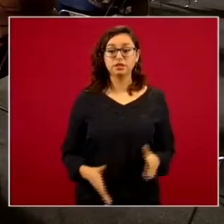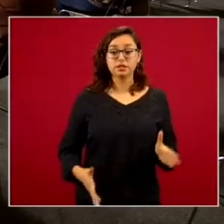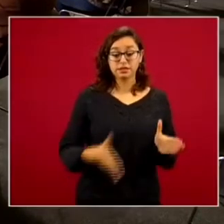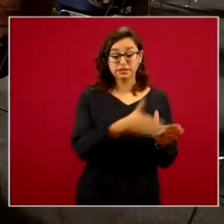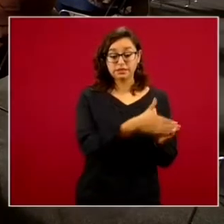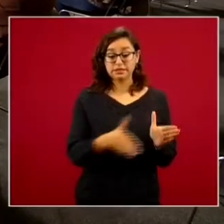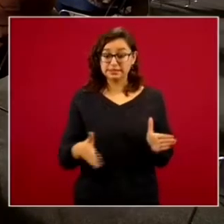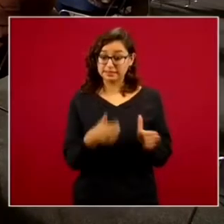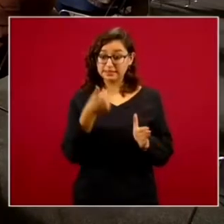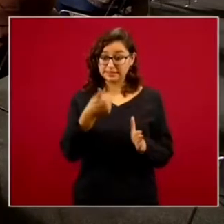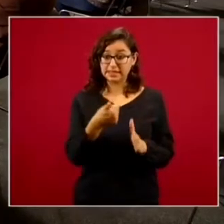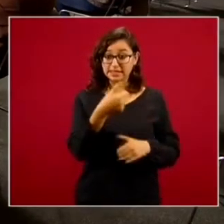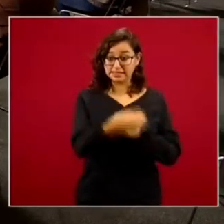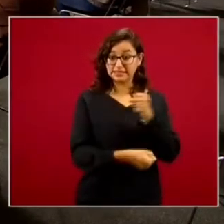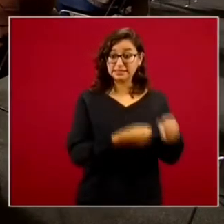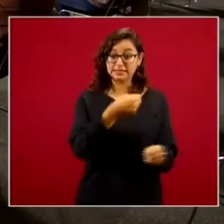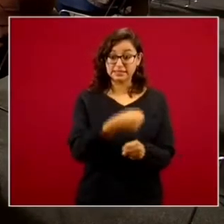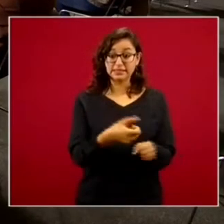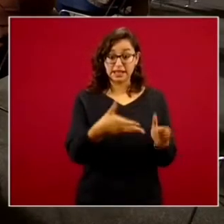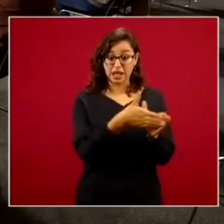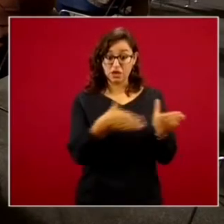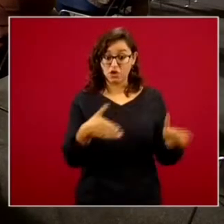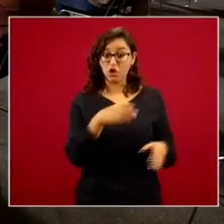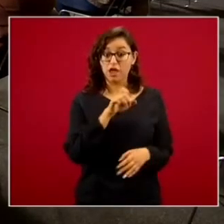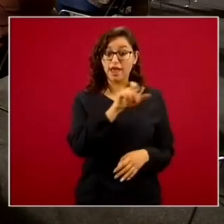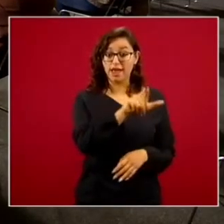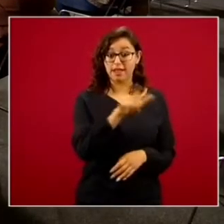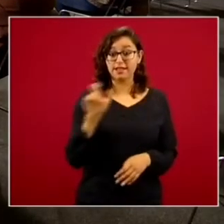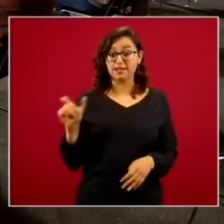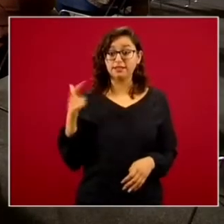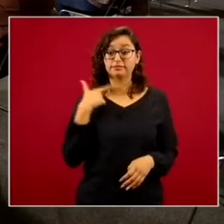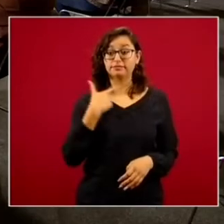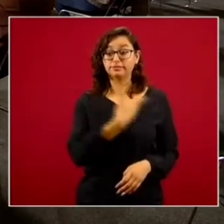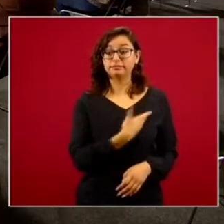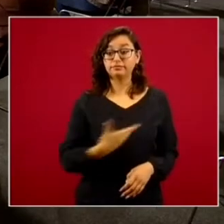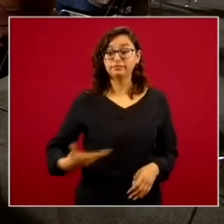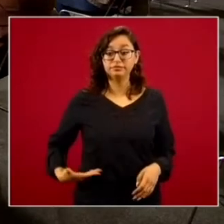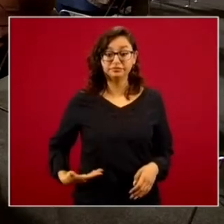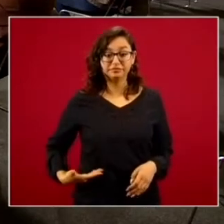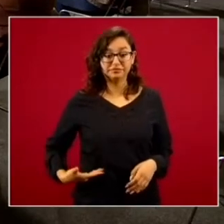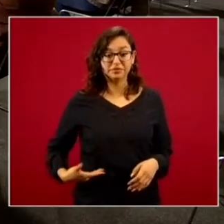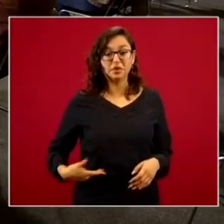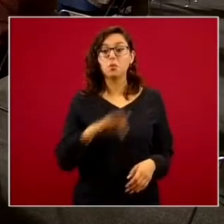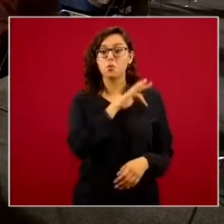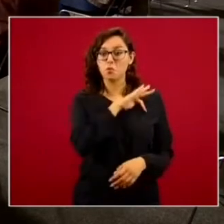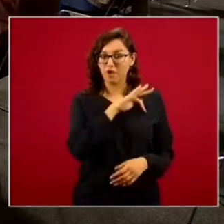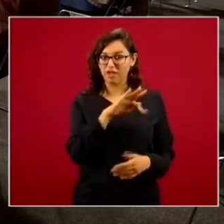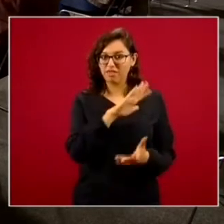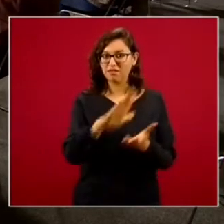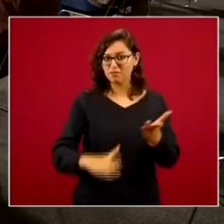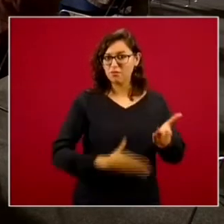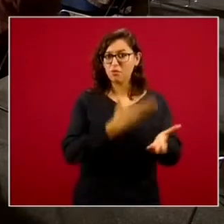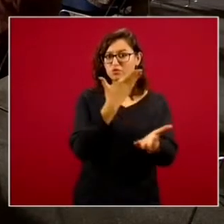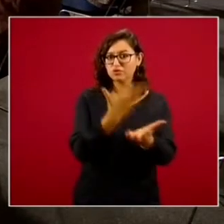en ese sexenio es cuando se separa más